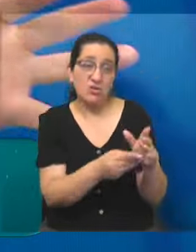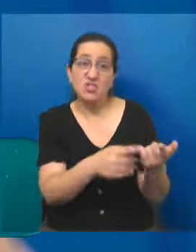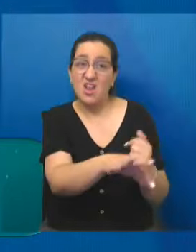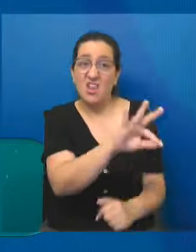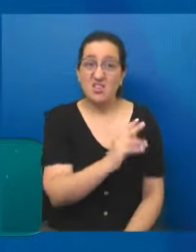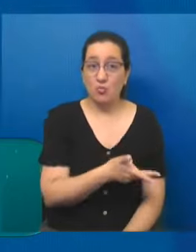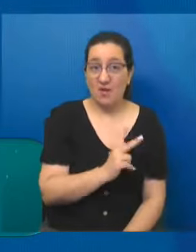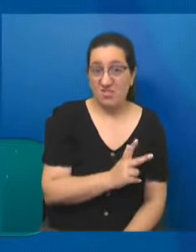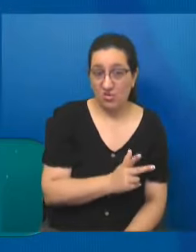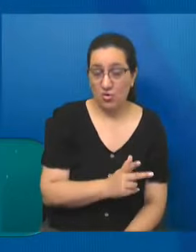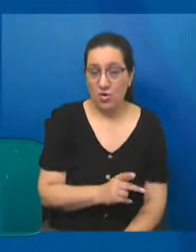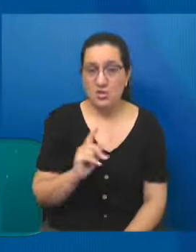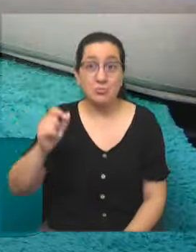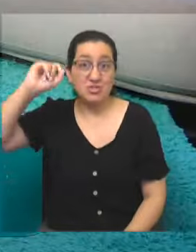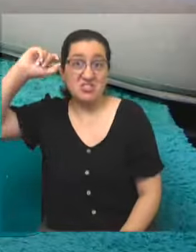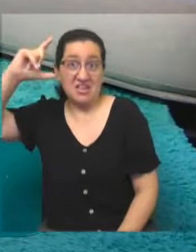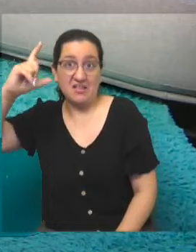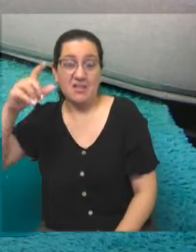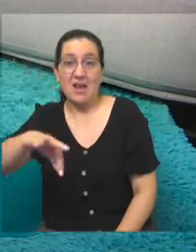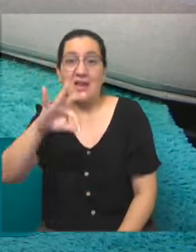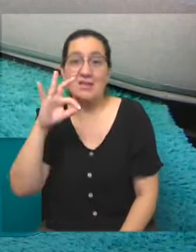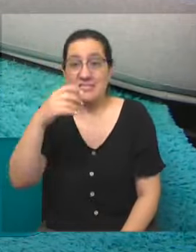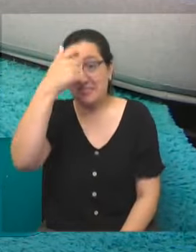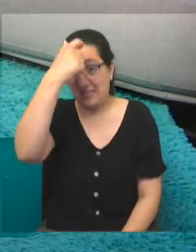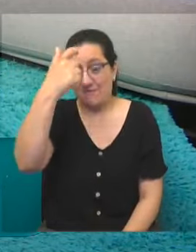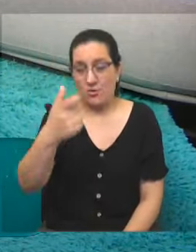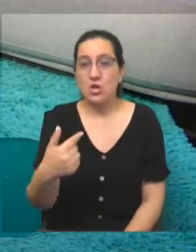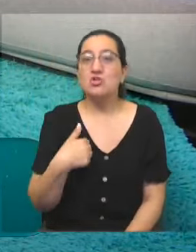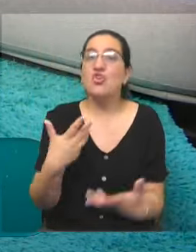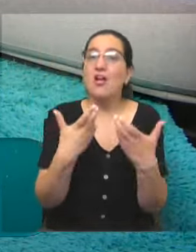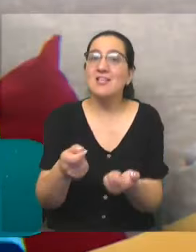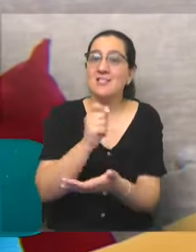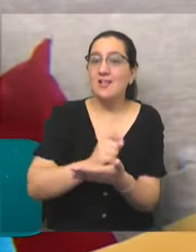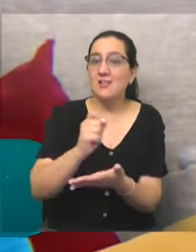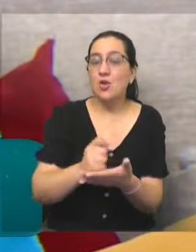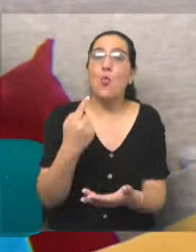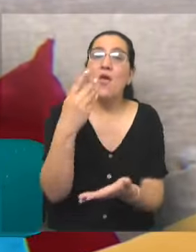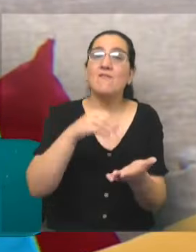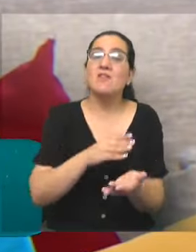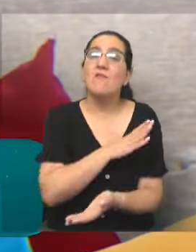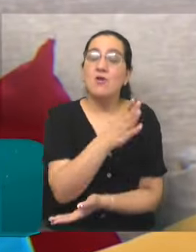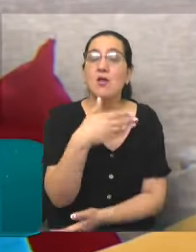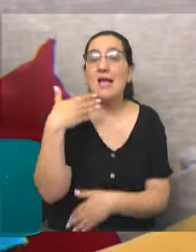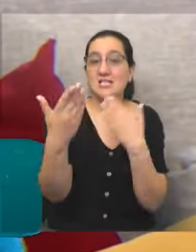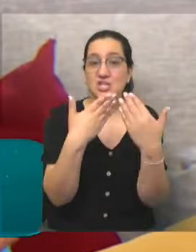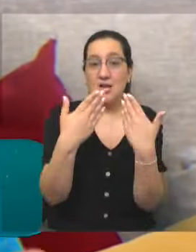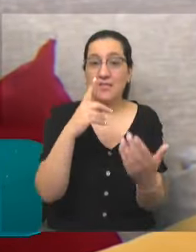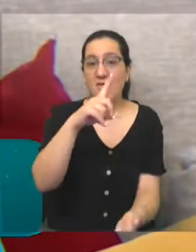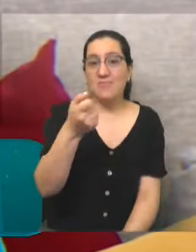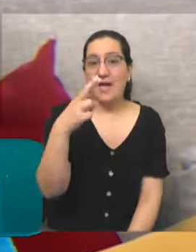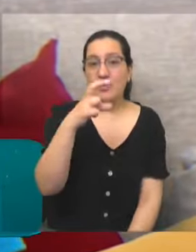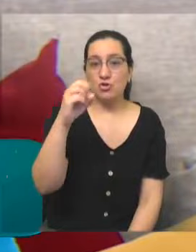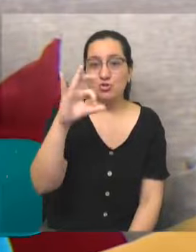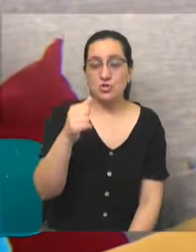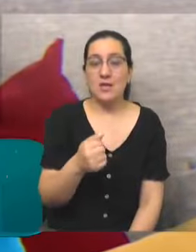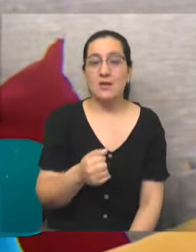letras. ¿Tavares? Yo quería ser escritora. Y una vez fui a una charla de Julio César da Rosa, que él dijo que era escribano,